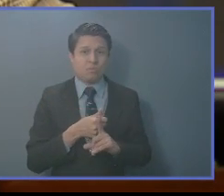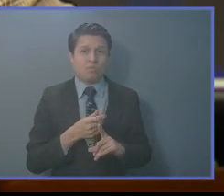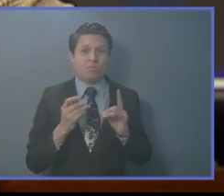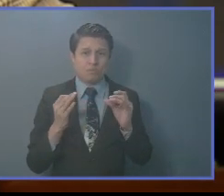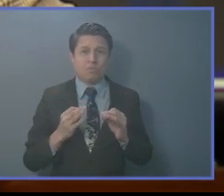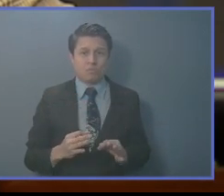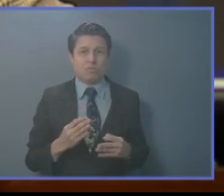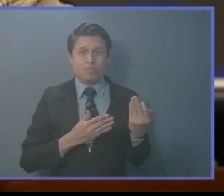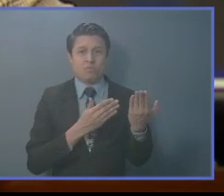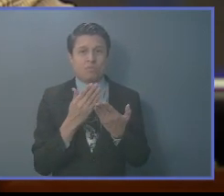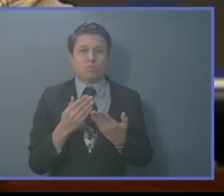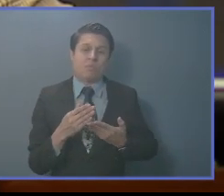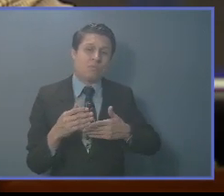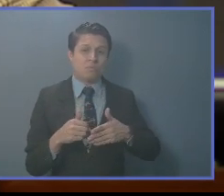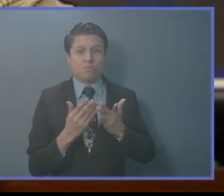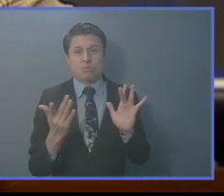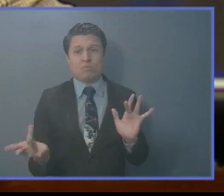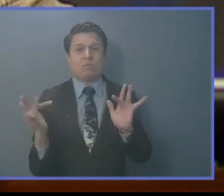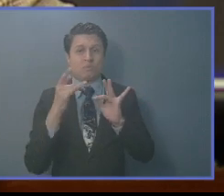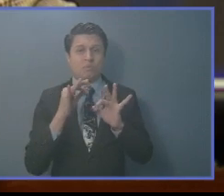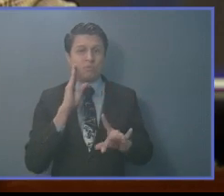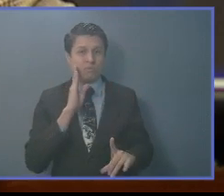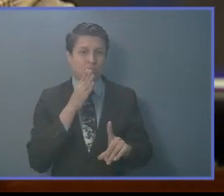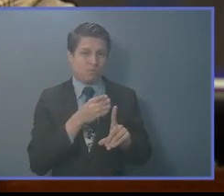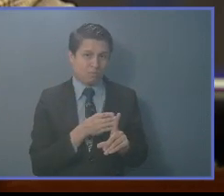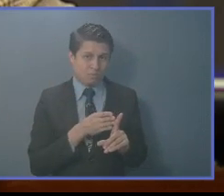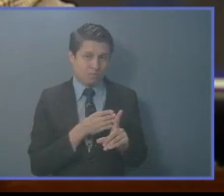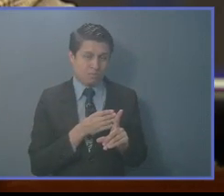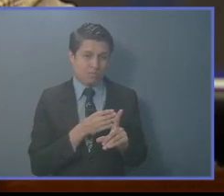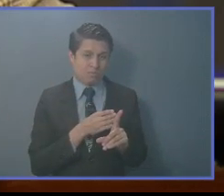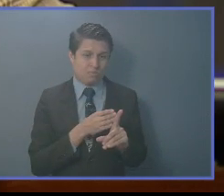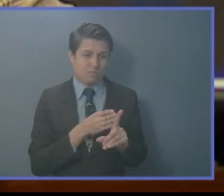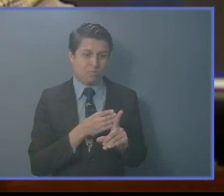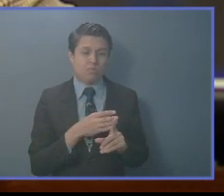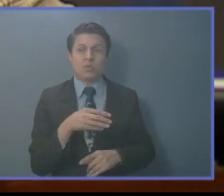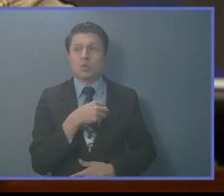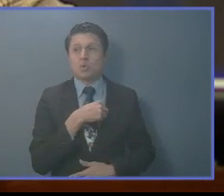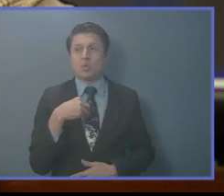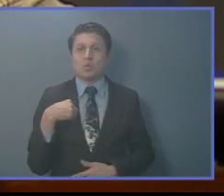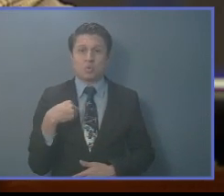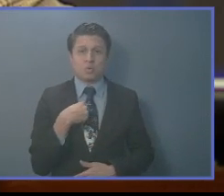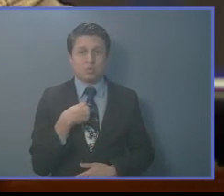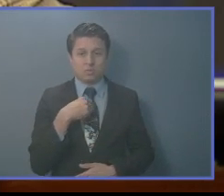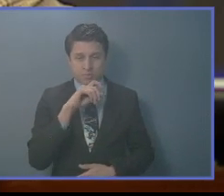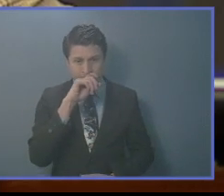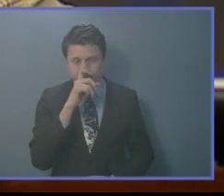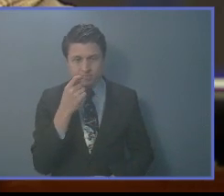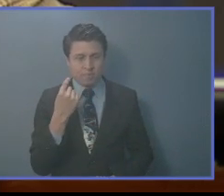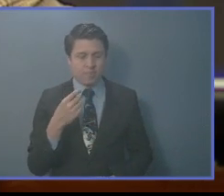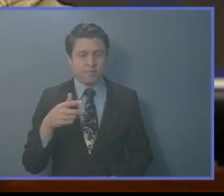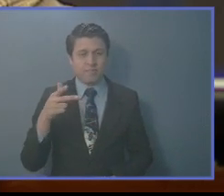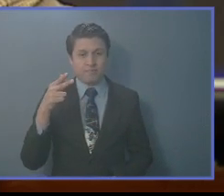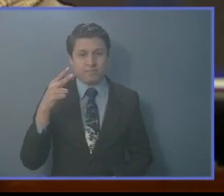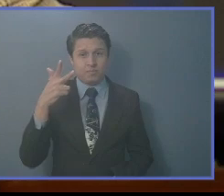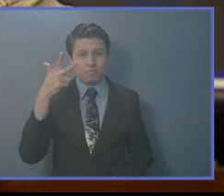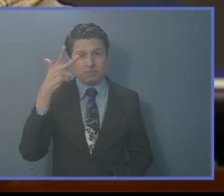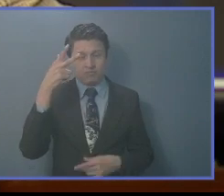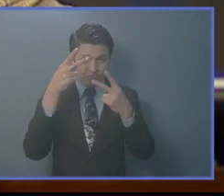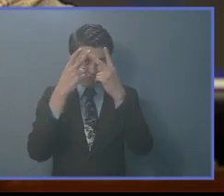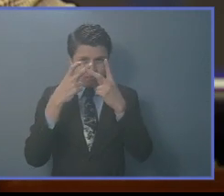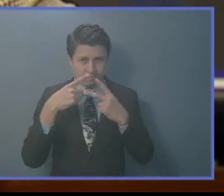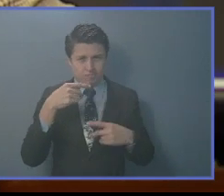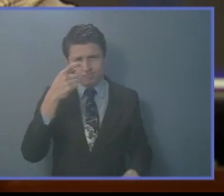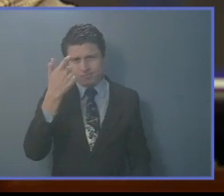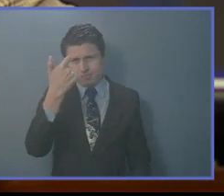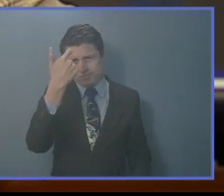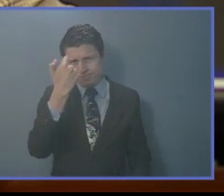de proximidad para evitar el contacto directo con el instrumento médico. Si alguna persona presenta temperatura de 37.5